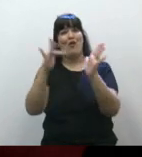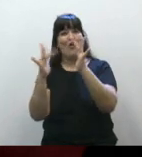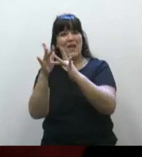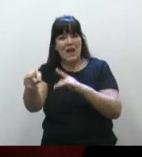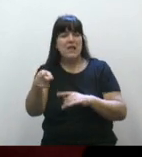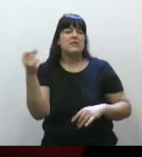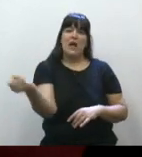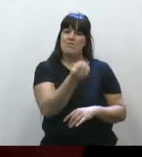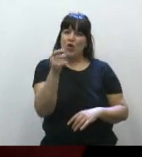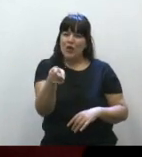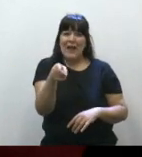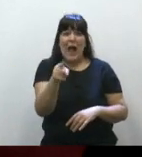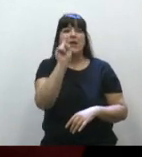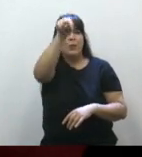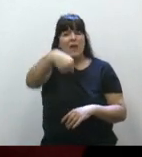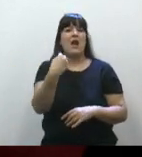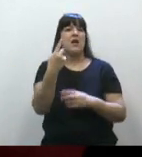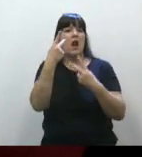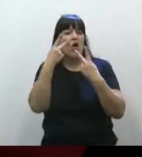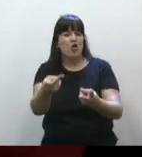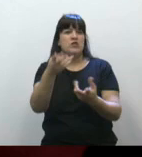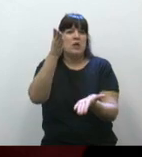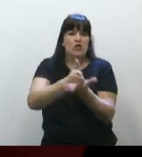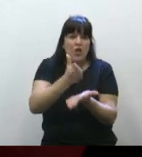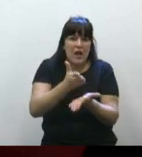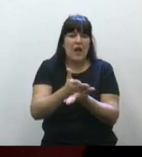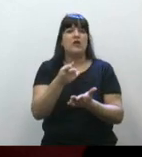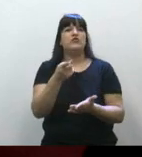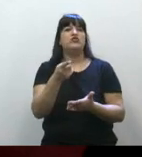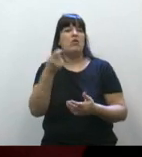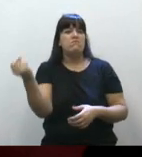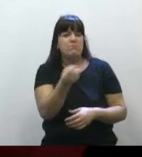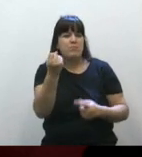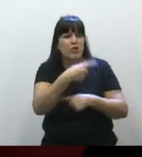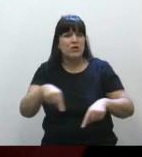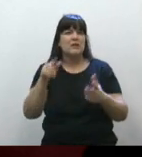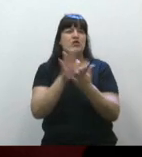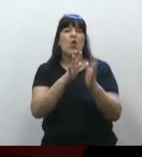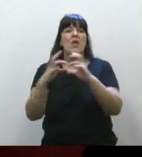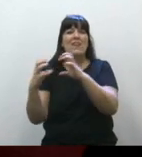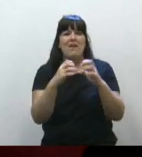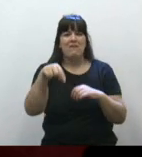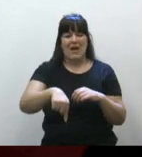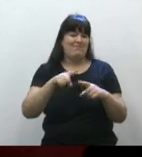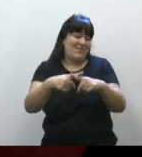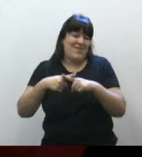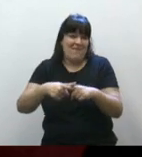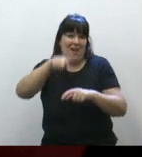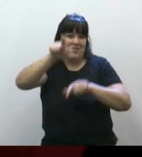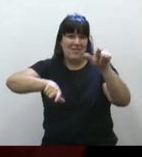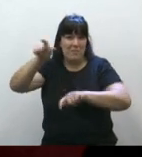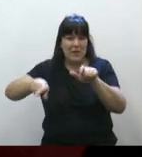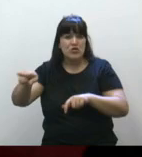derechos fundamentales de reconocimientos importantes en términos del debate ciudadano que